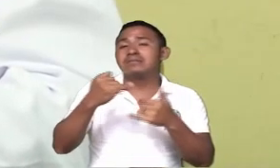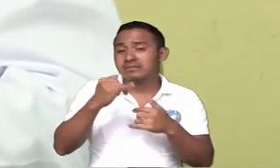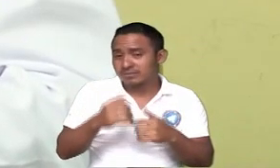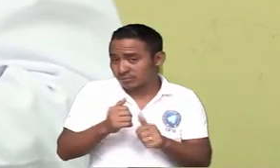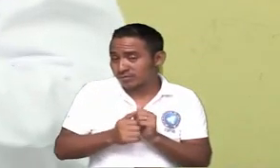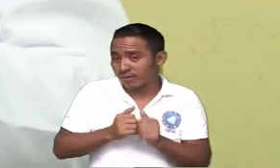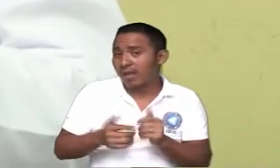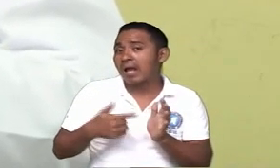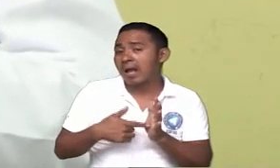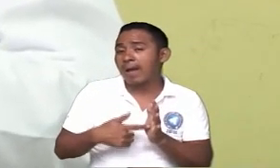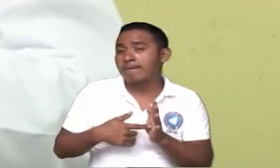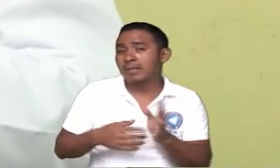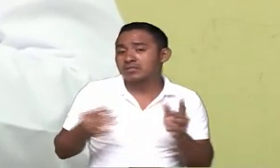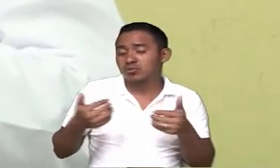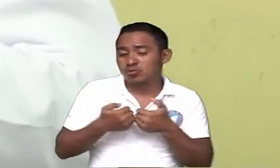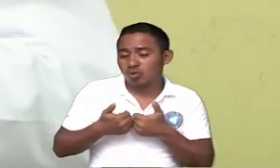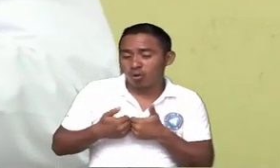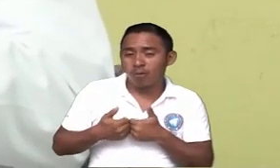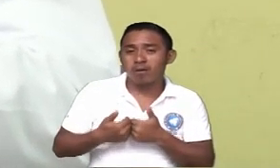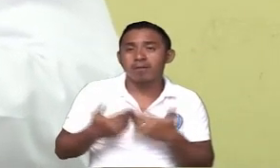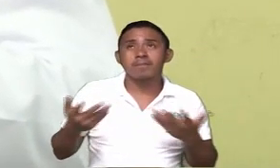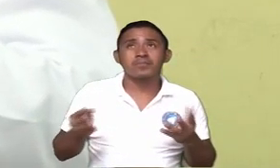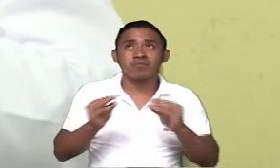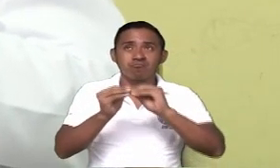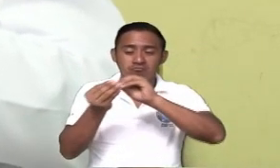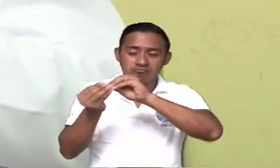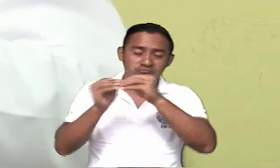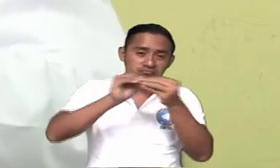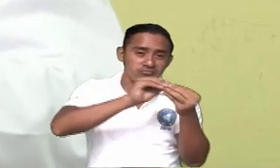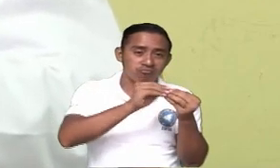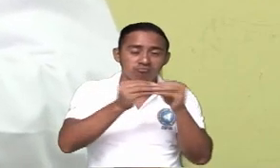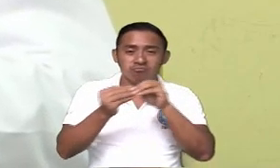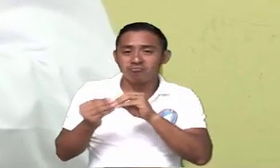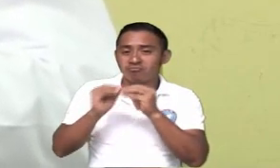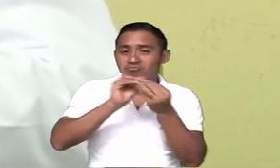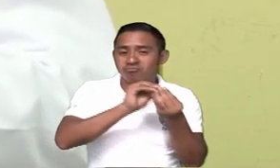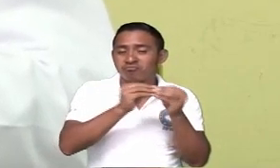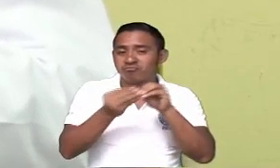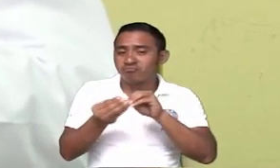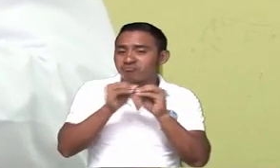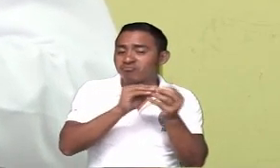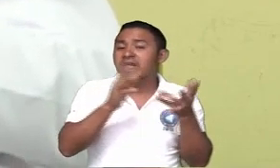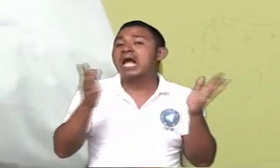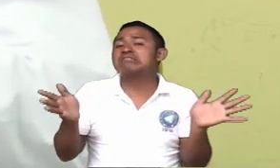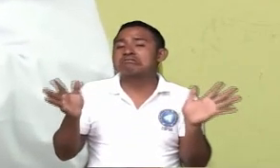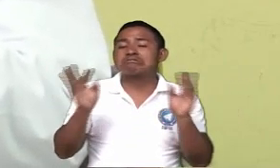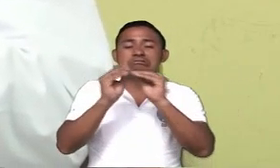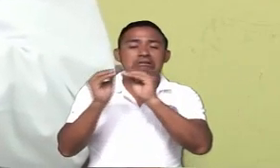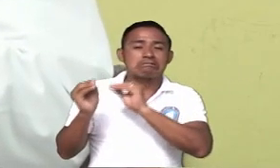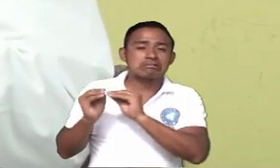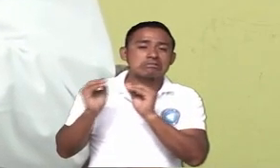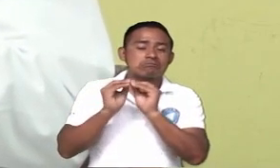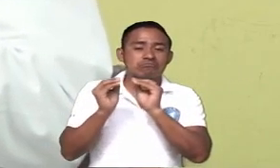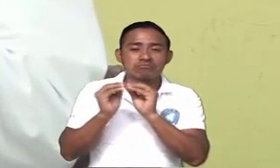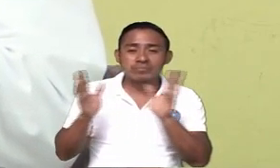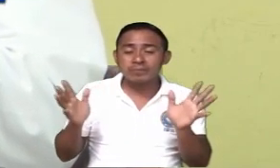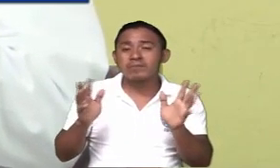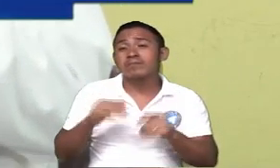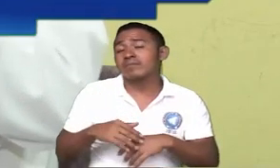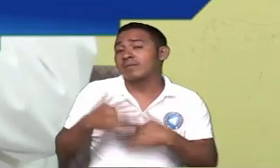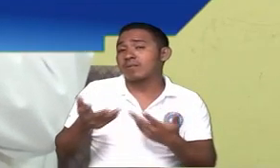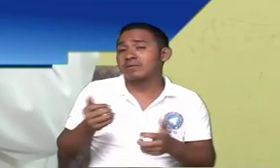al momento de los novios y eso, que se están besando, hay intercambio de fluido, intercambio de saliva. Y esto,